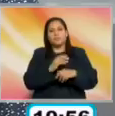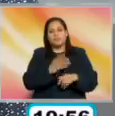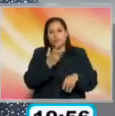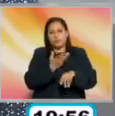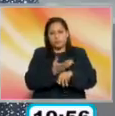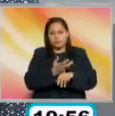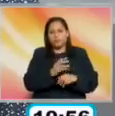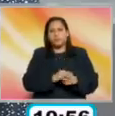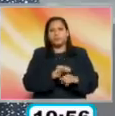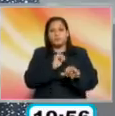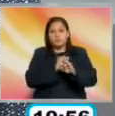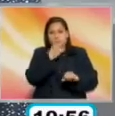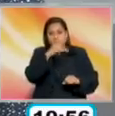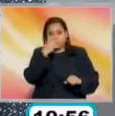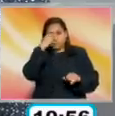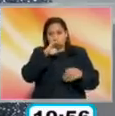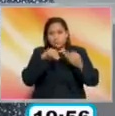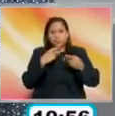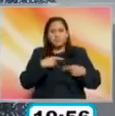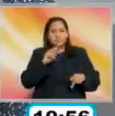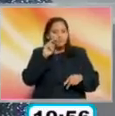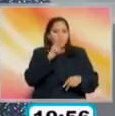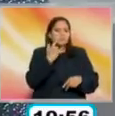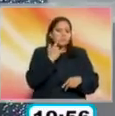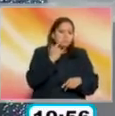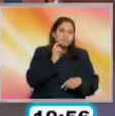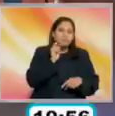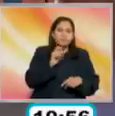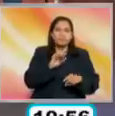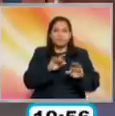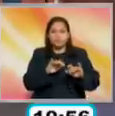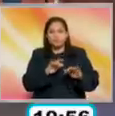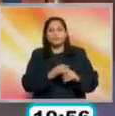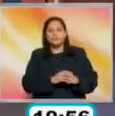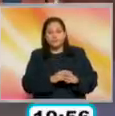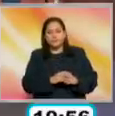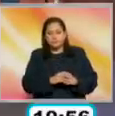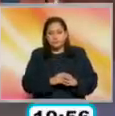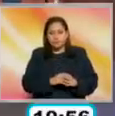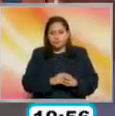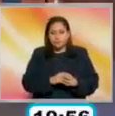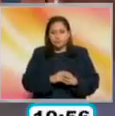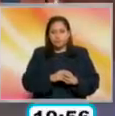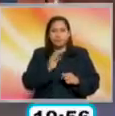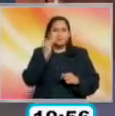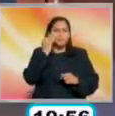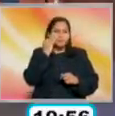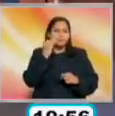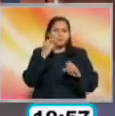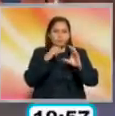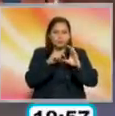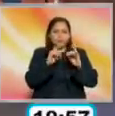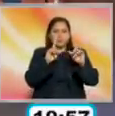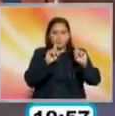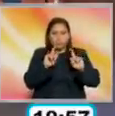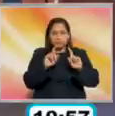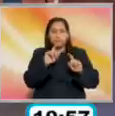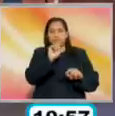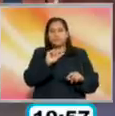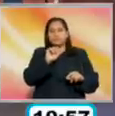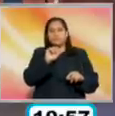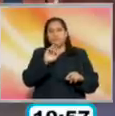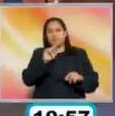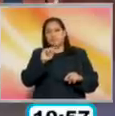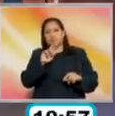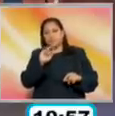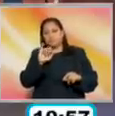que es muy importante para que todos los seguidores estén al pendiente de ustedes. Claro que sí, nos pueden seguir a través de Facebook, Twitter e Instagram como @Arturo